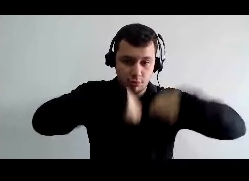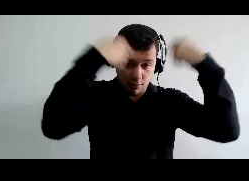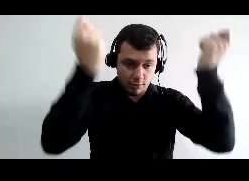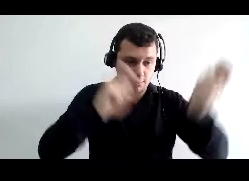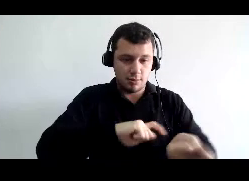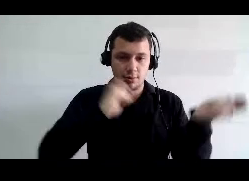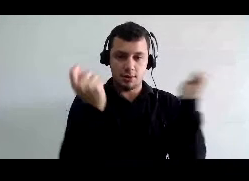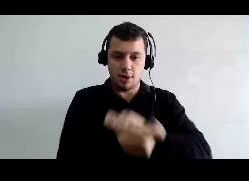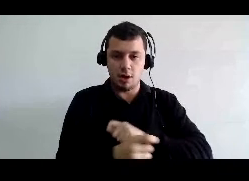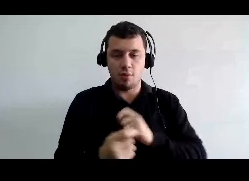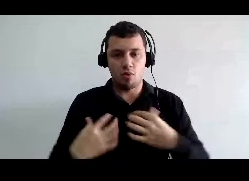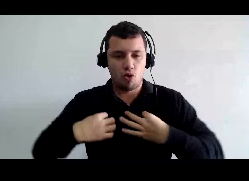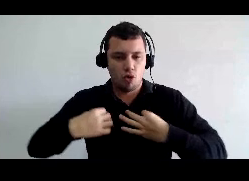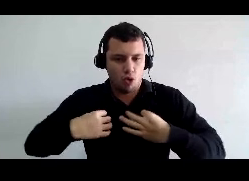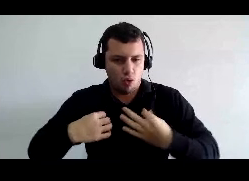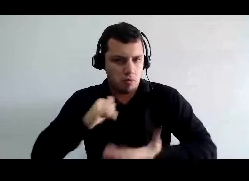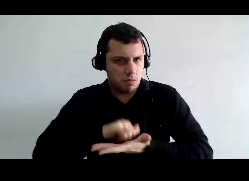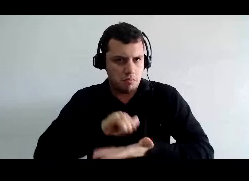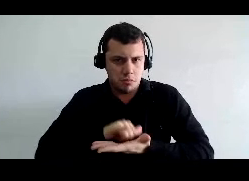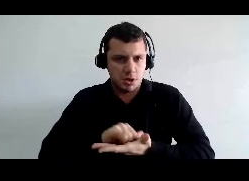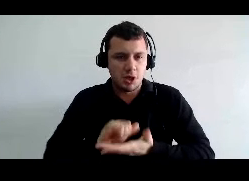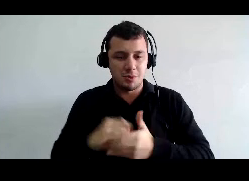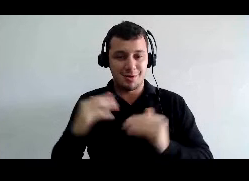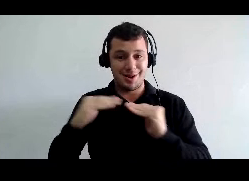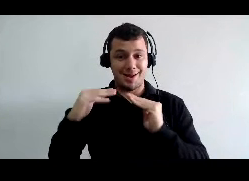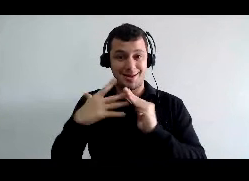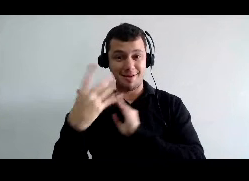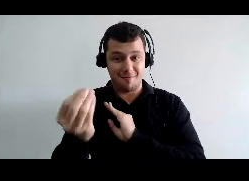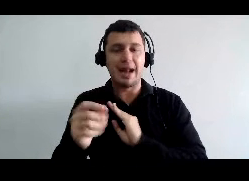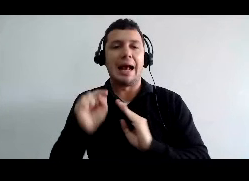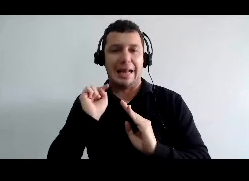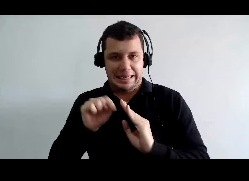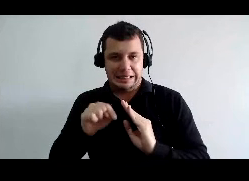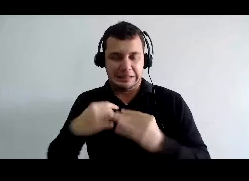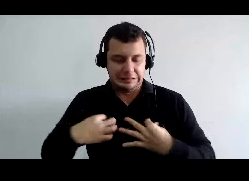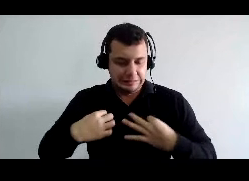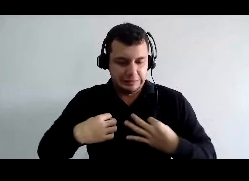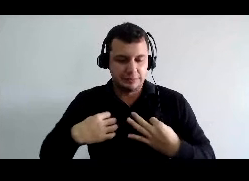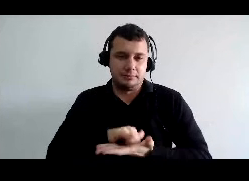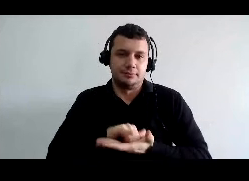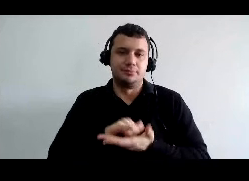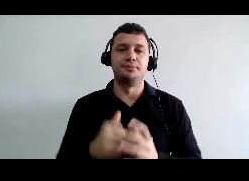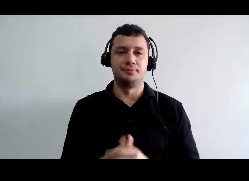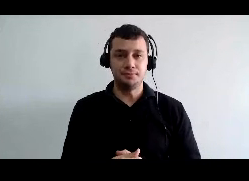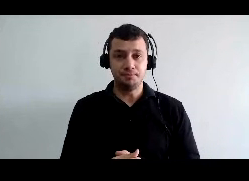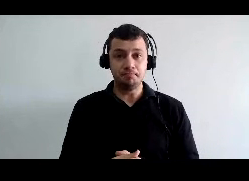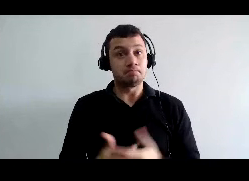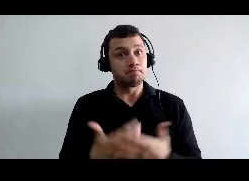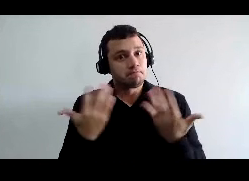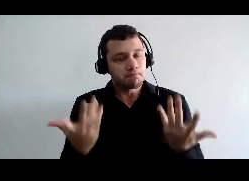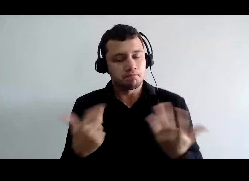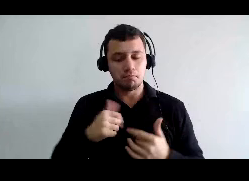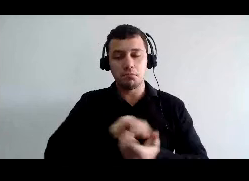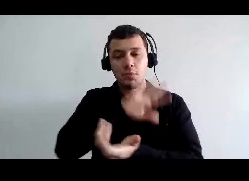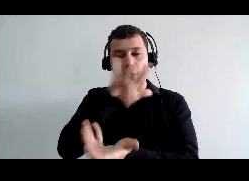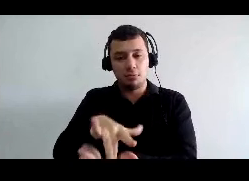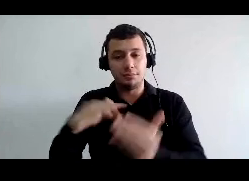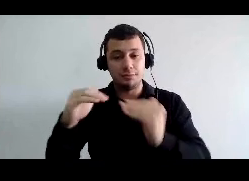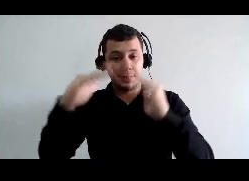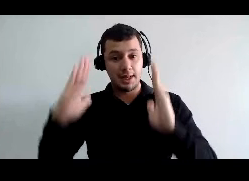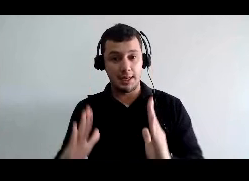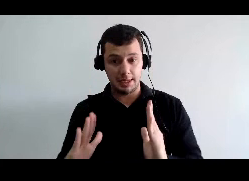se coloque esa ropa con la que llegó inicialmente. Y mire, cuando llegó a la casa ese profesional de la